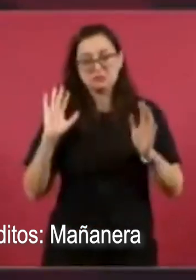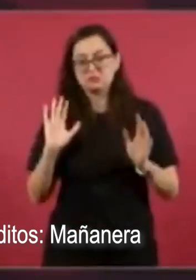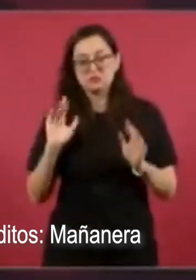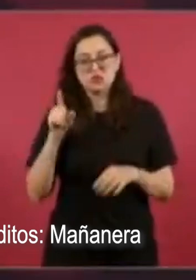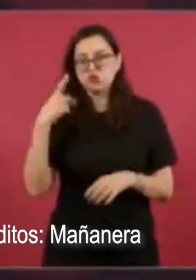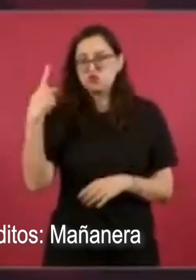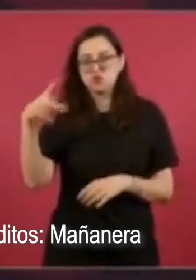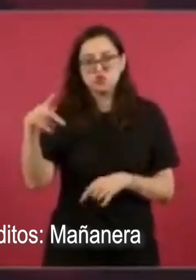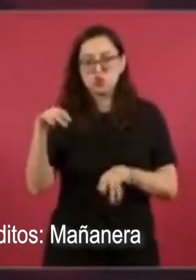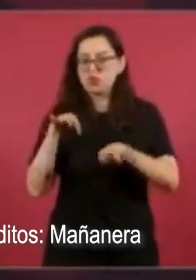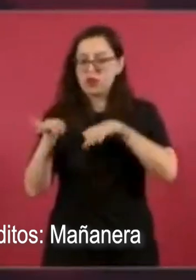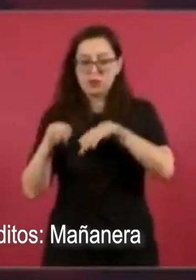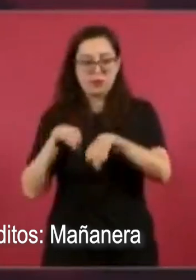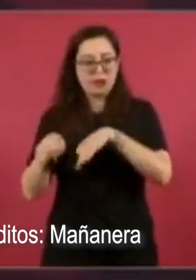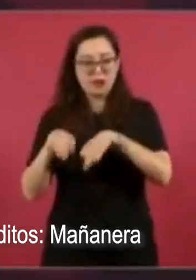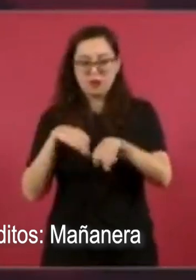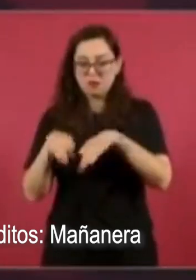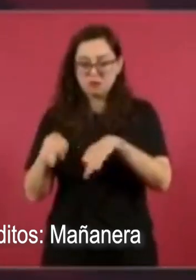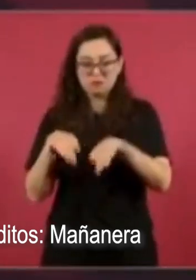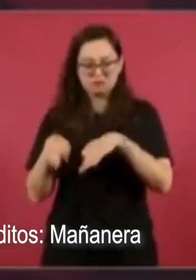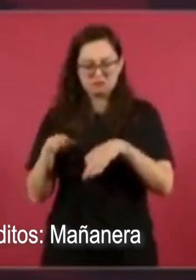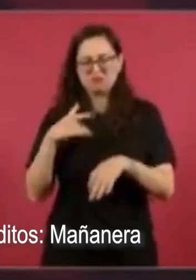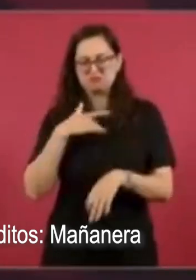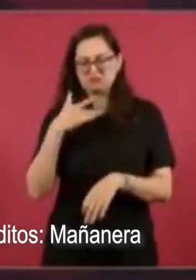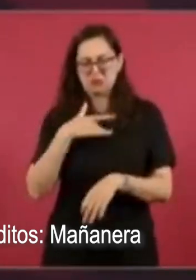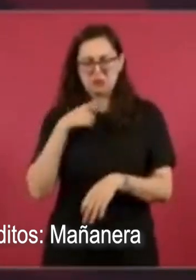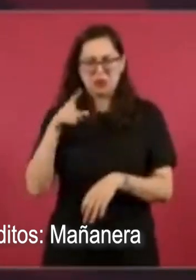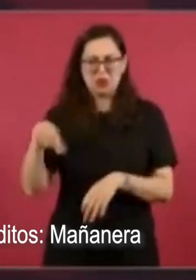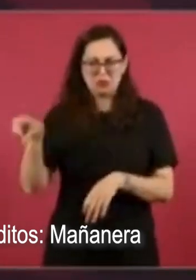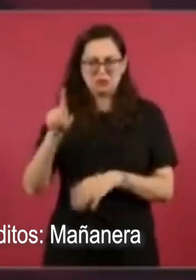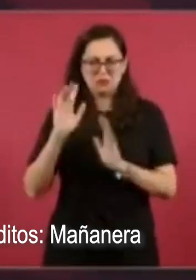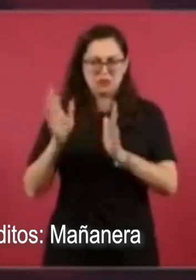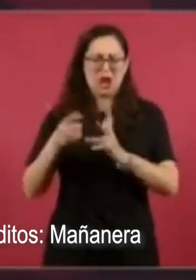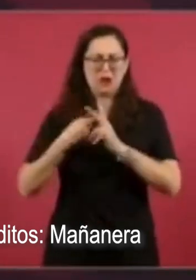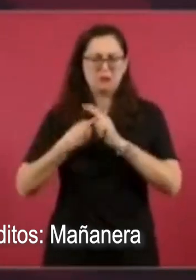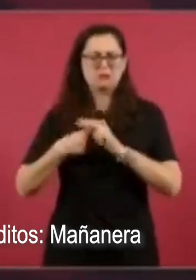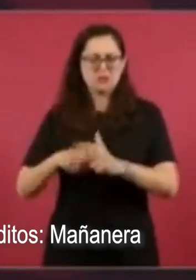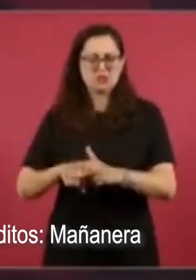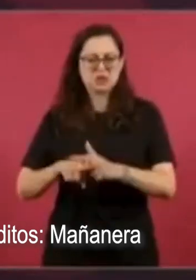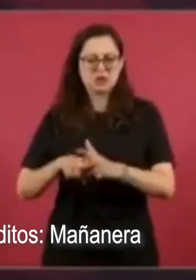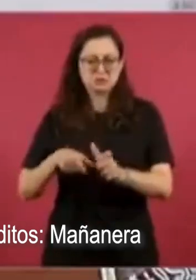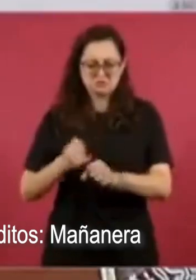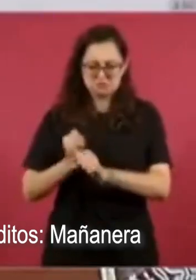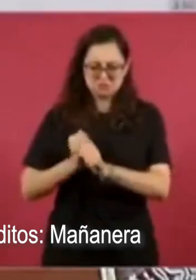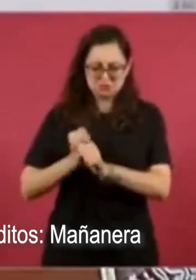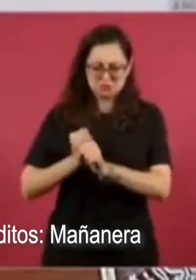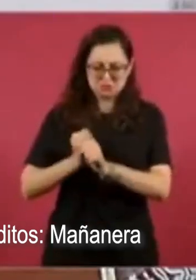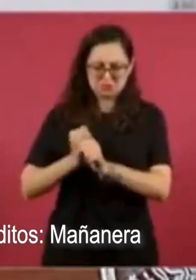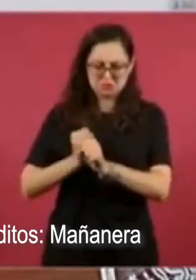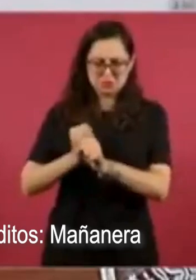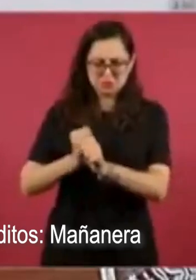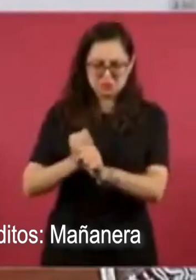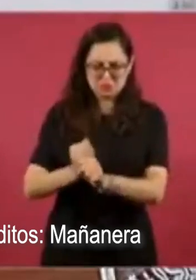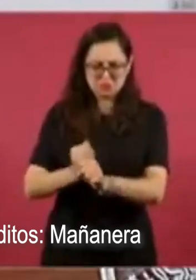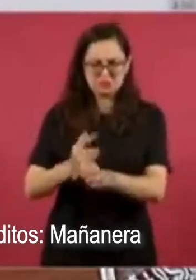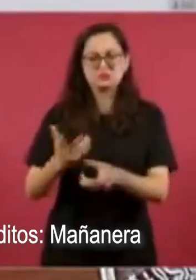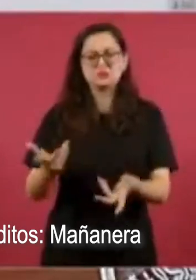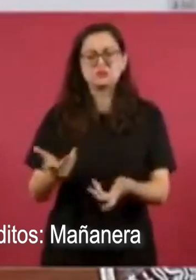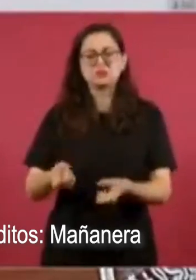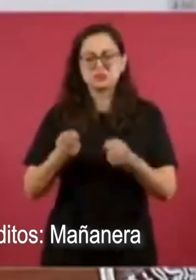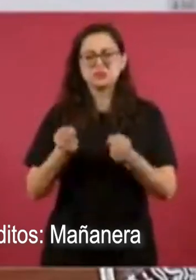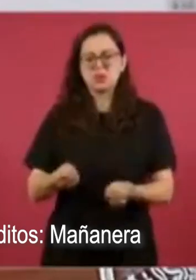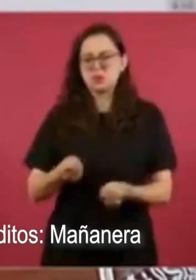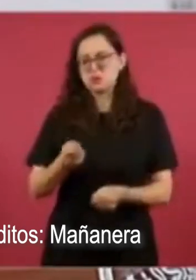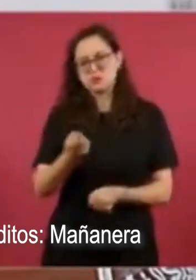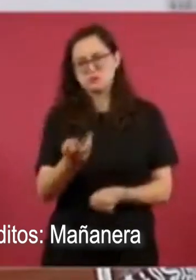haciendo todas las diligencias y me imagino que van a llamar a declarar